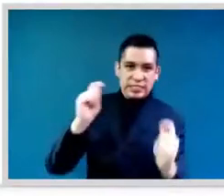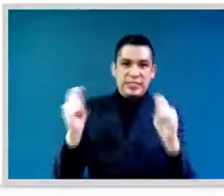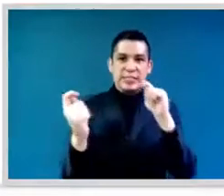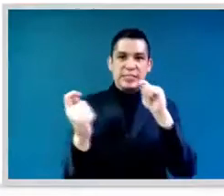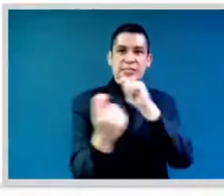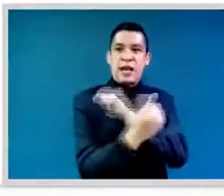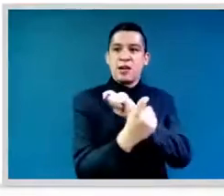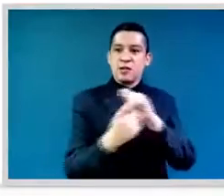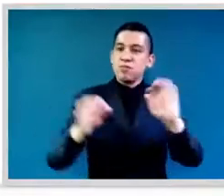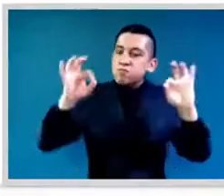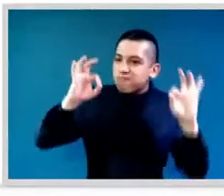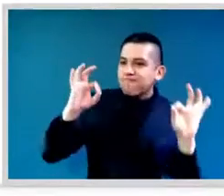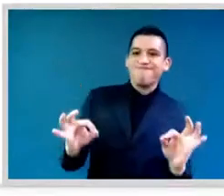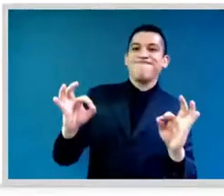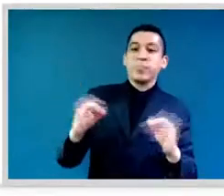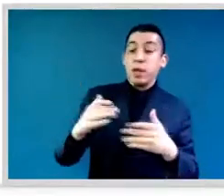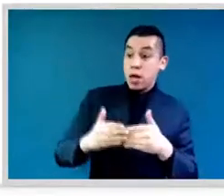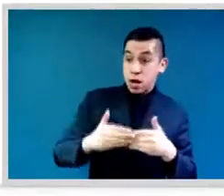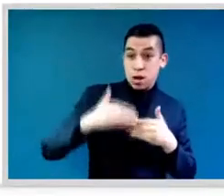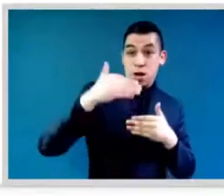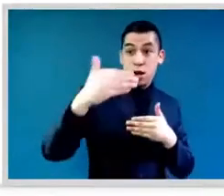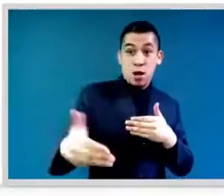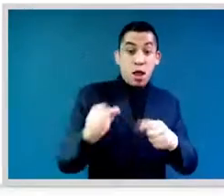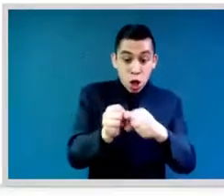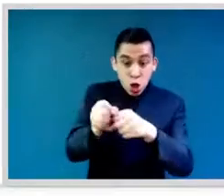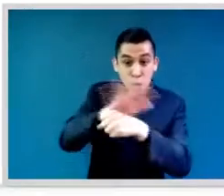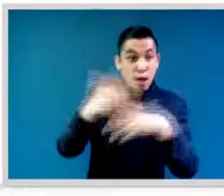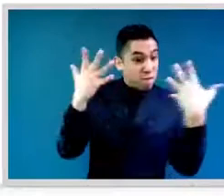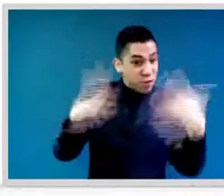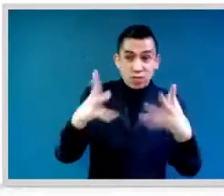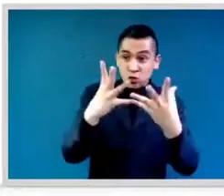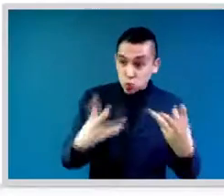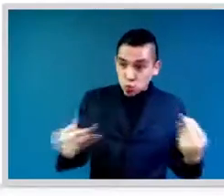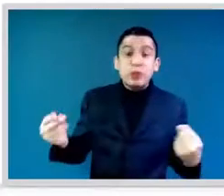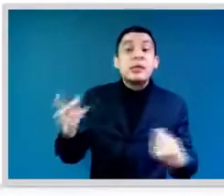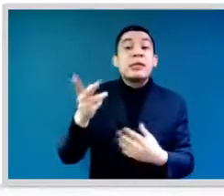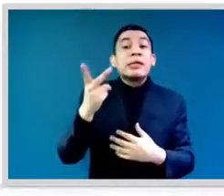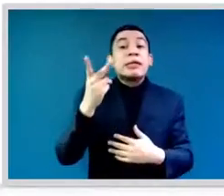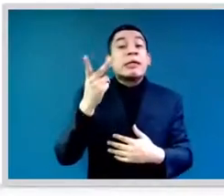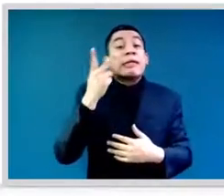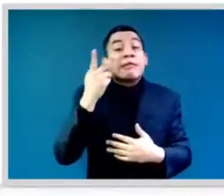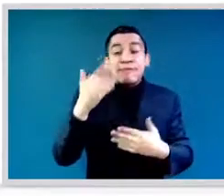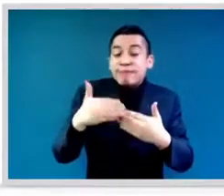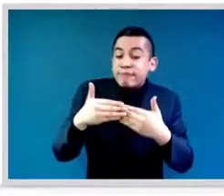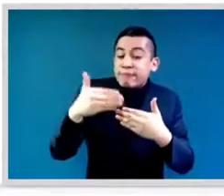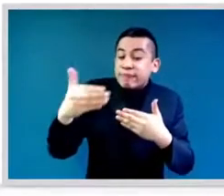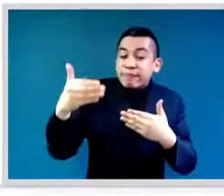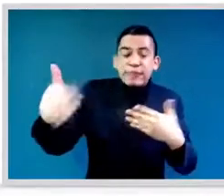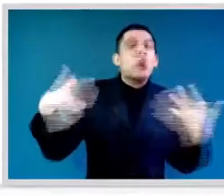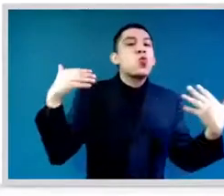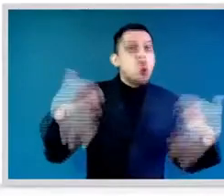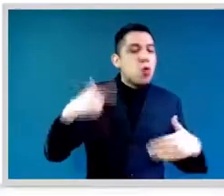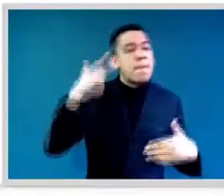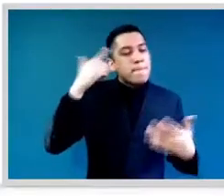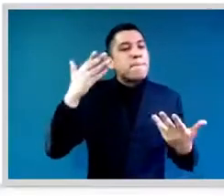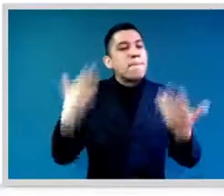-pandemia nos va a encontrar precisamente con aumentos de pobreza y todas sabemos lo que significa cuando